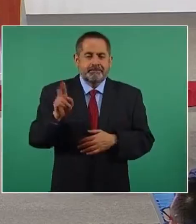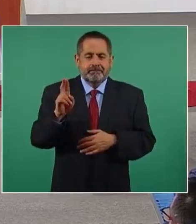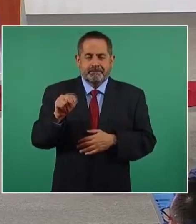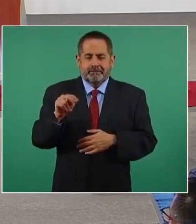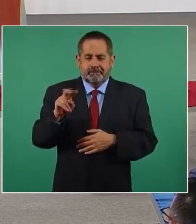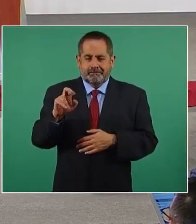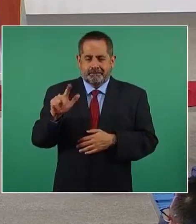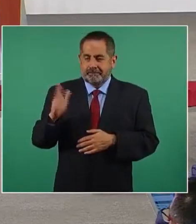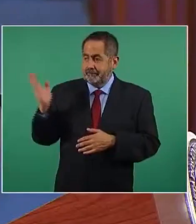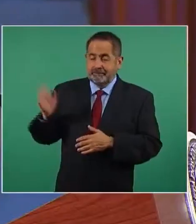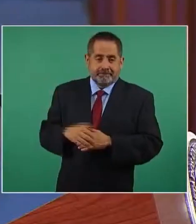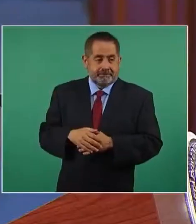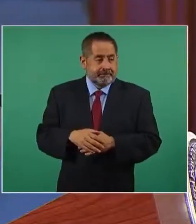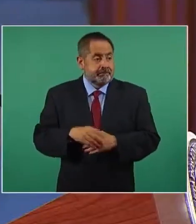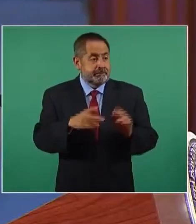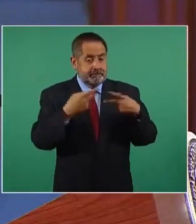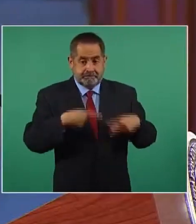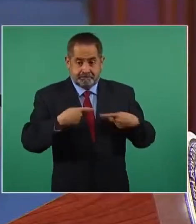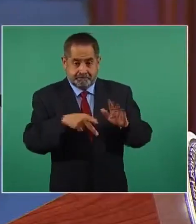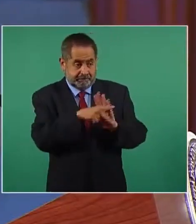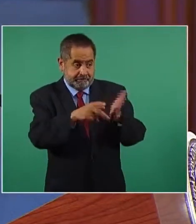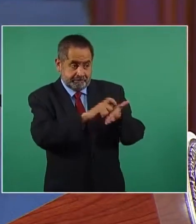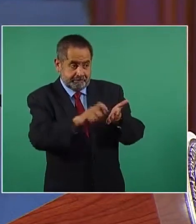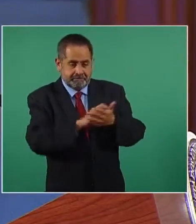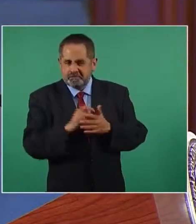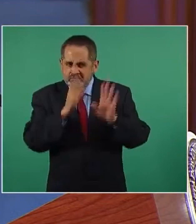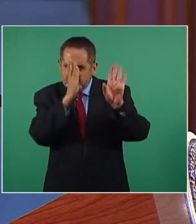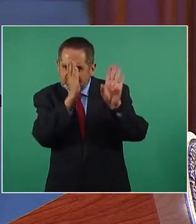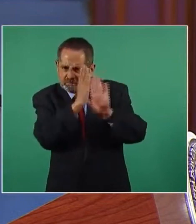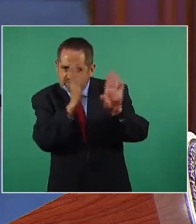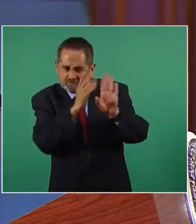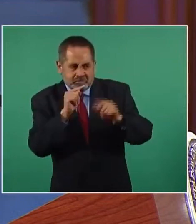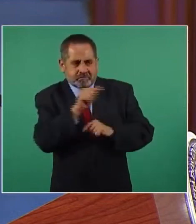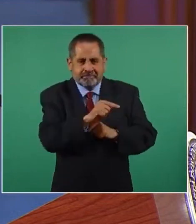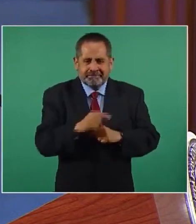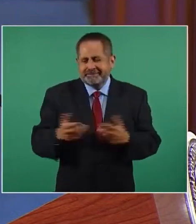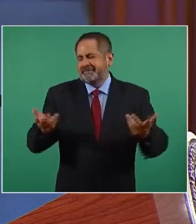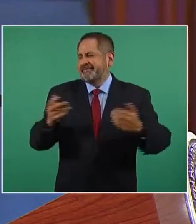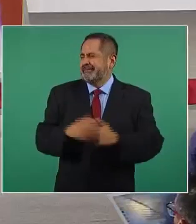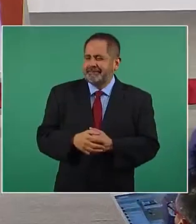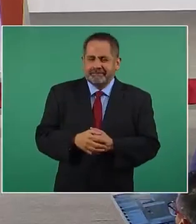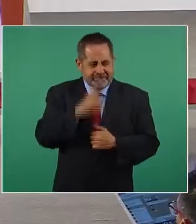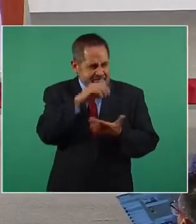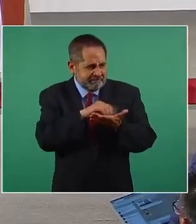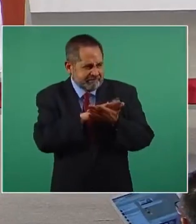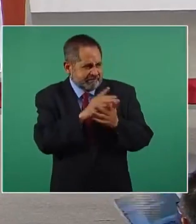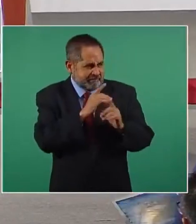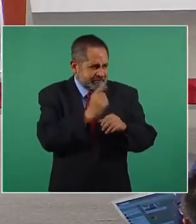falsa. Espionaje a periodistas es para amedrentarlos.